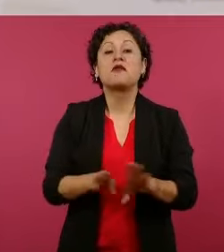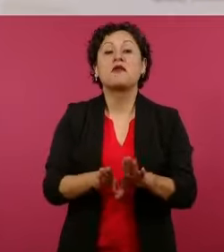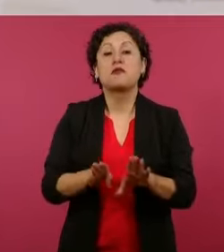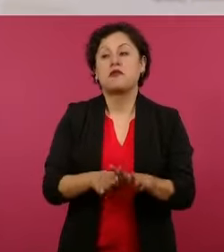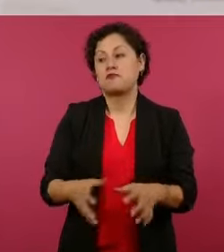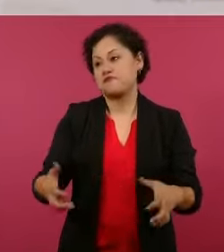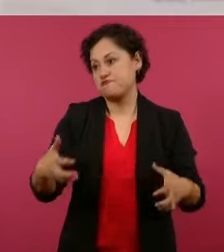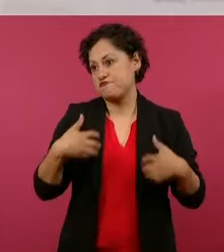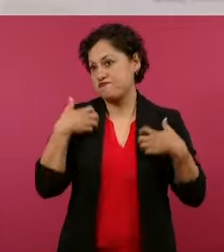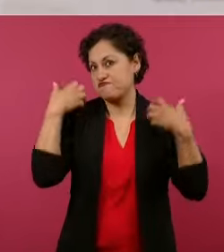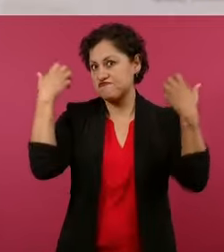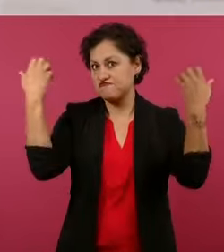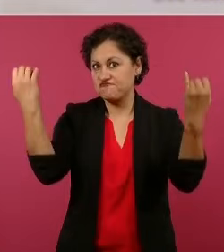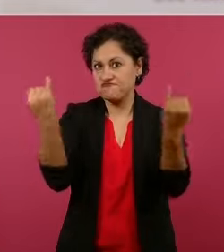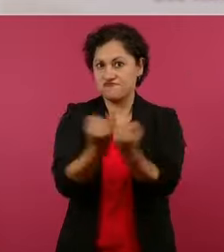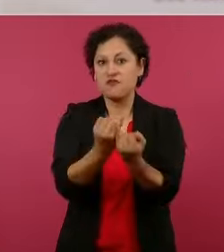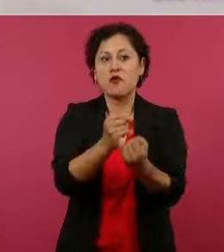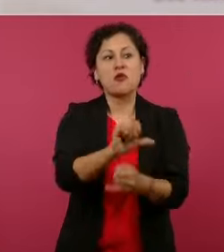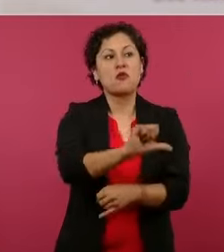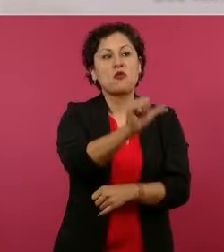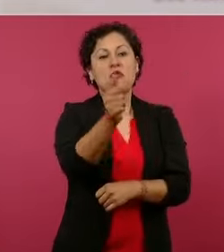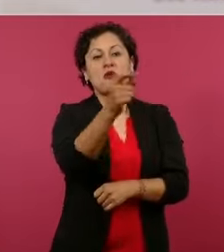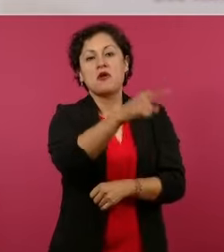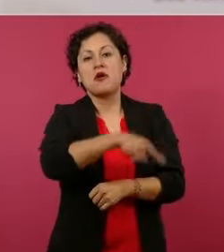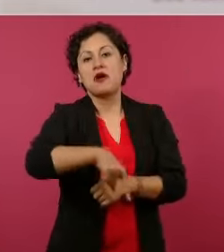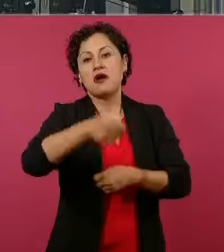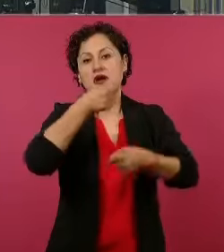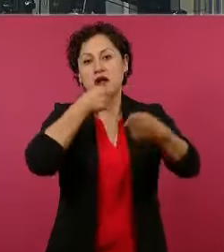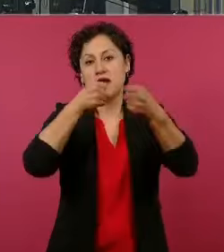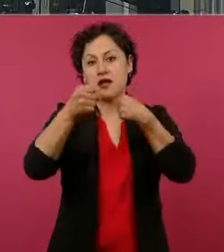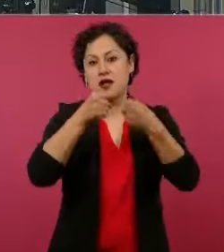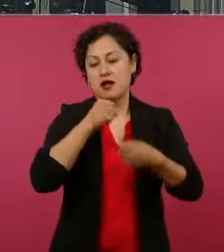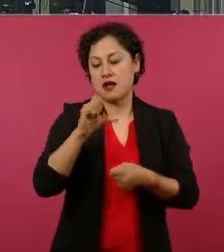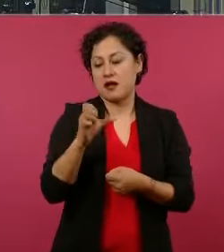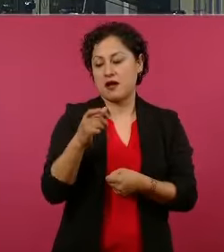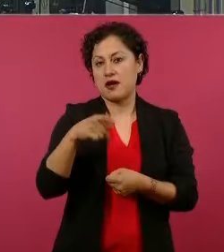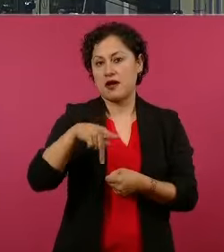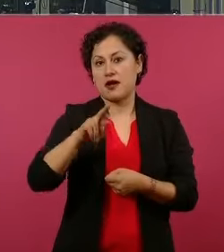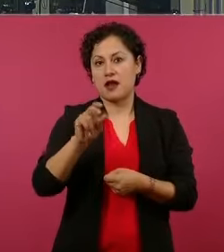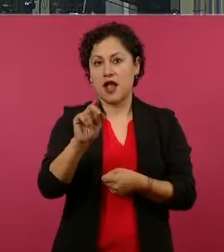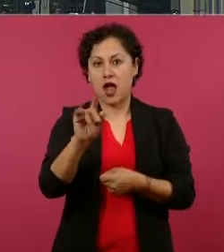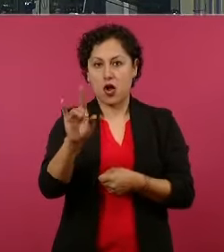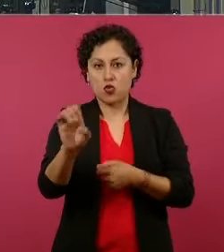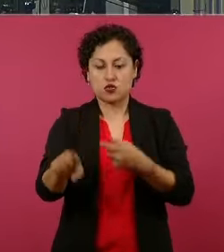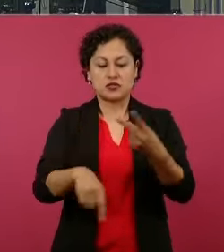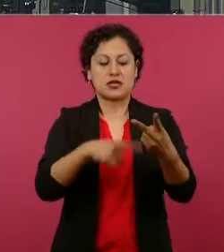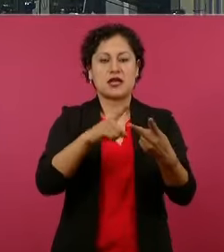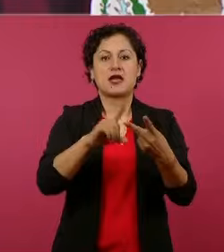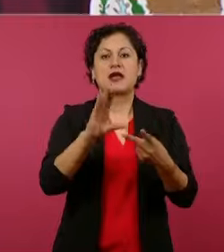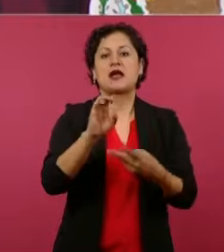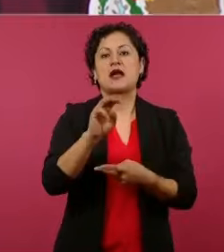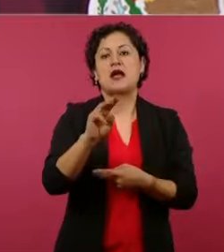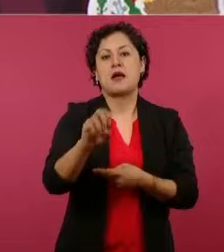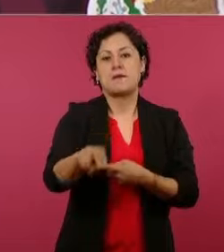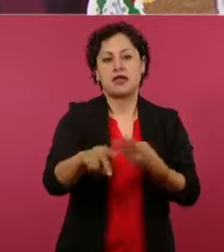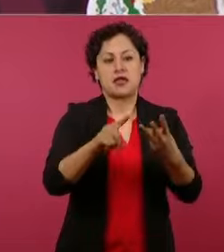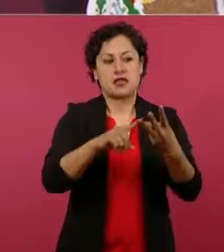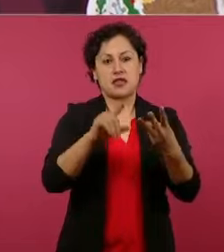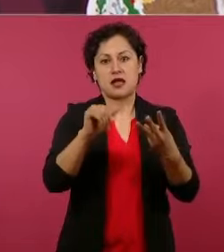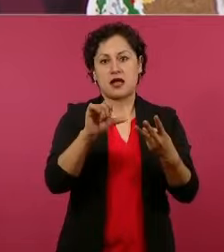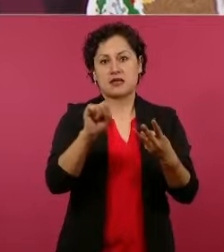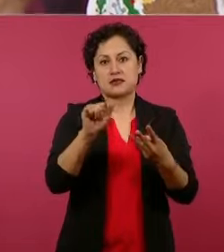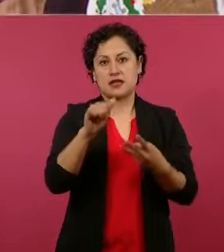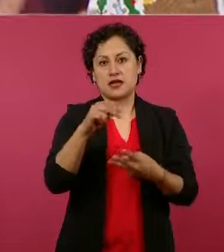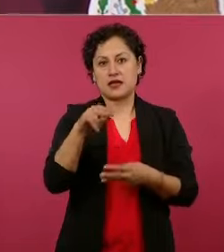camín y como este Castañeda y los Entiendo